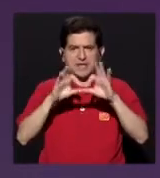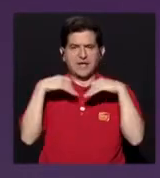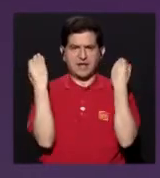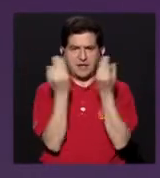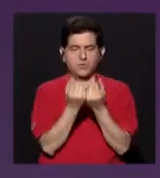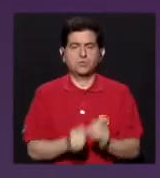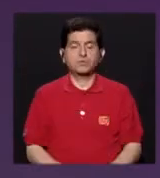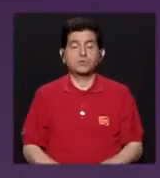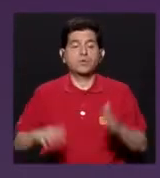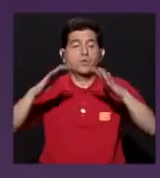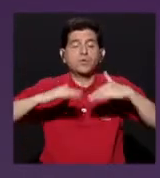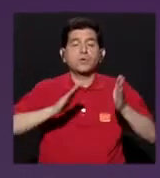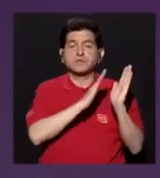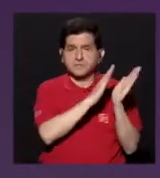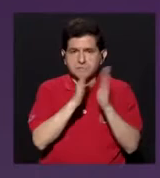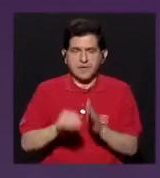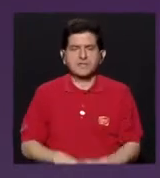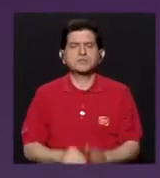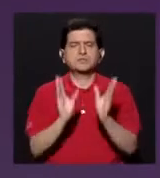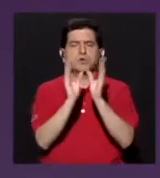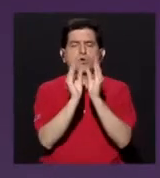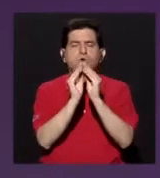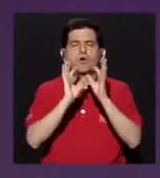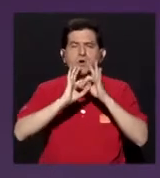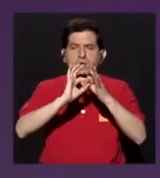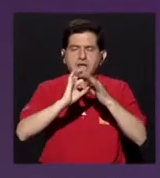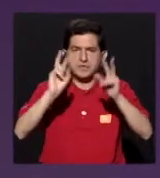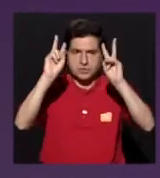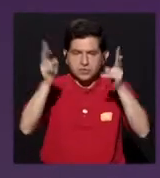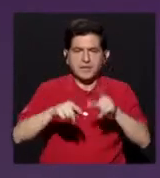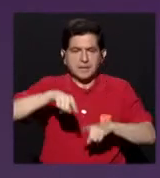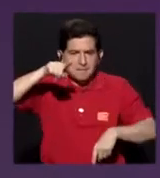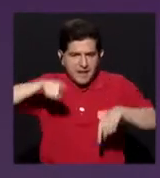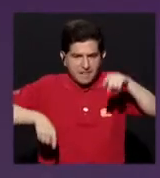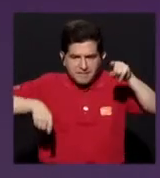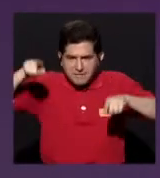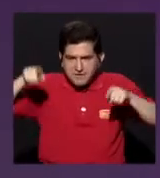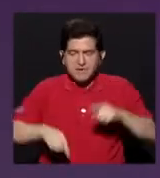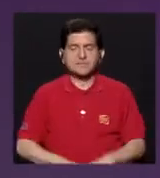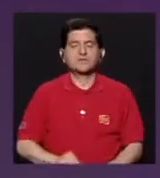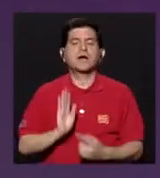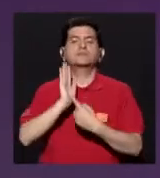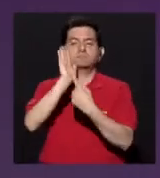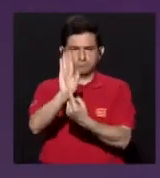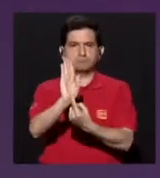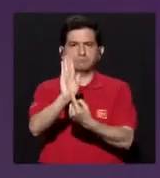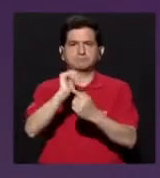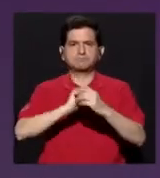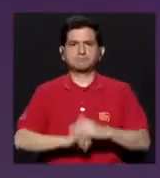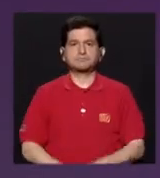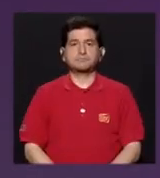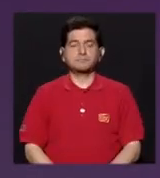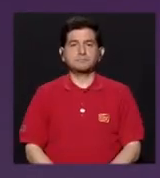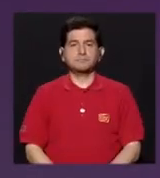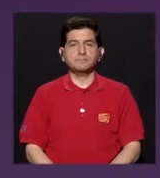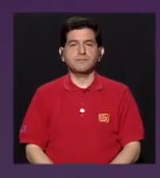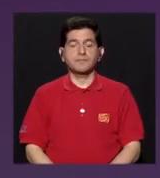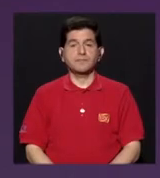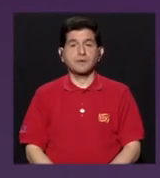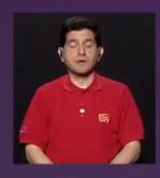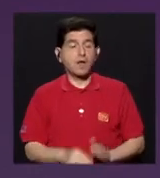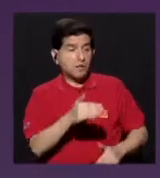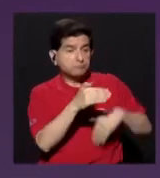espacios de formación, congresos de sexualidad donde el tema de diversidad estaba presente. Ya